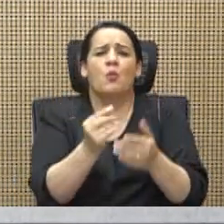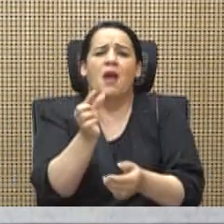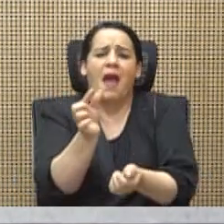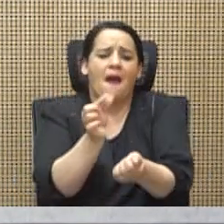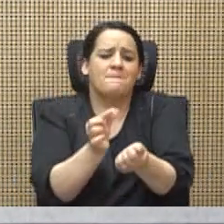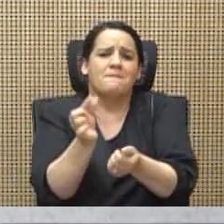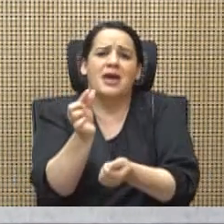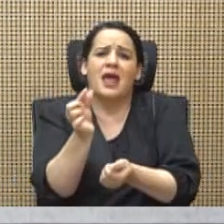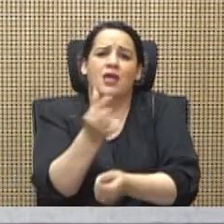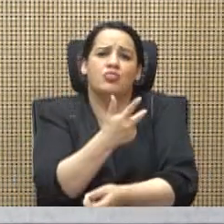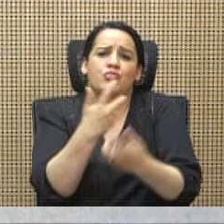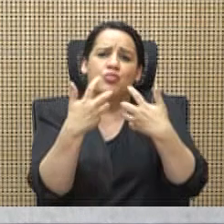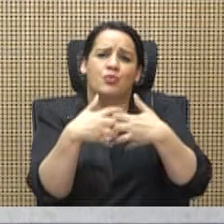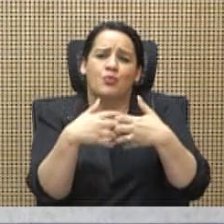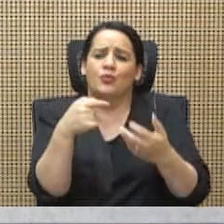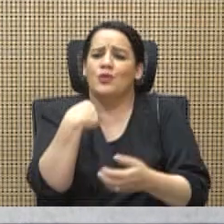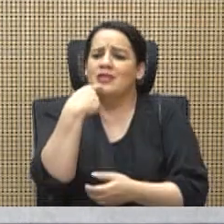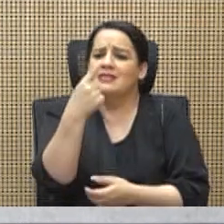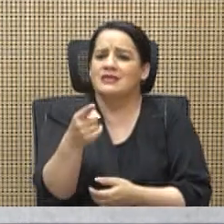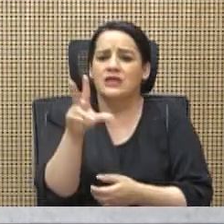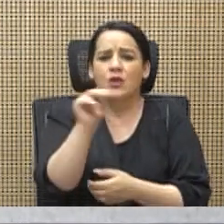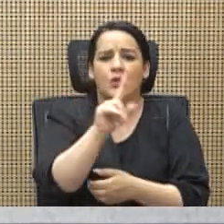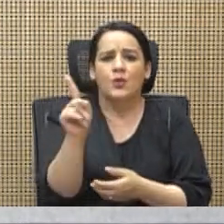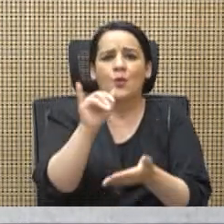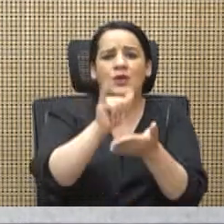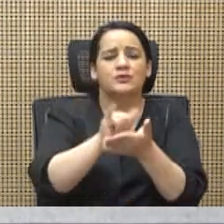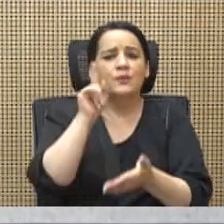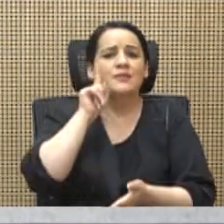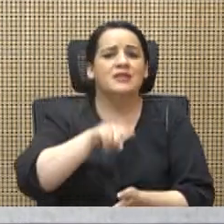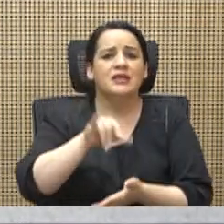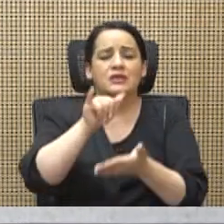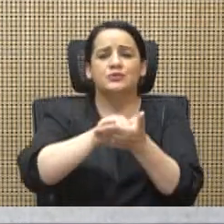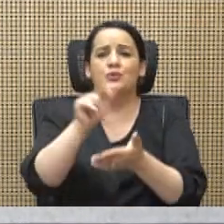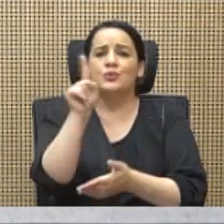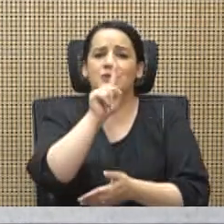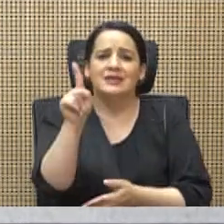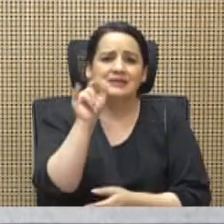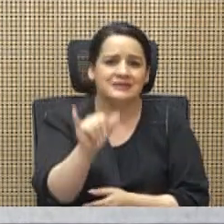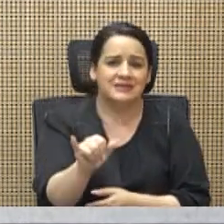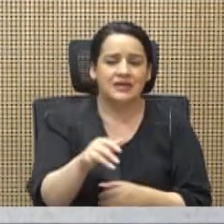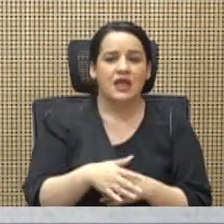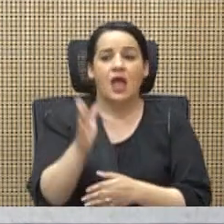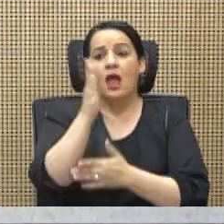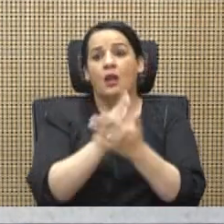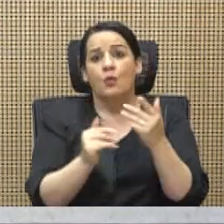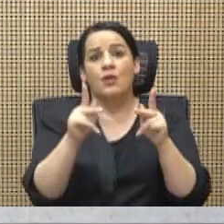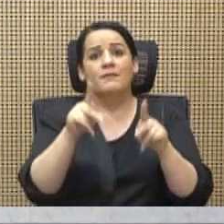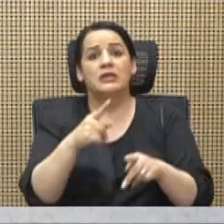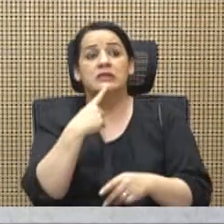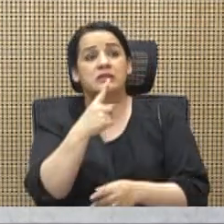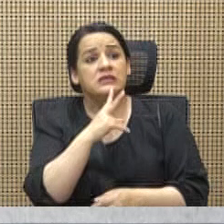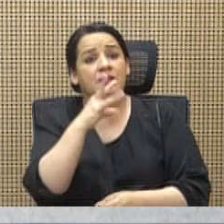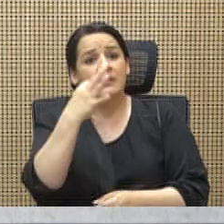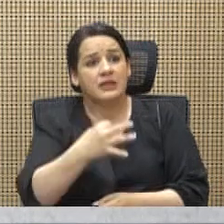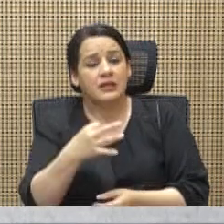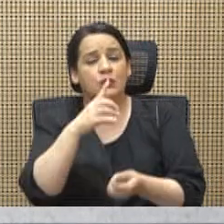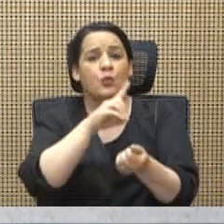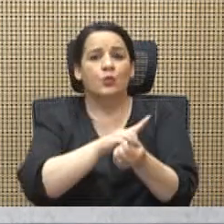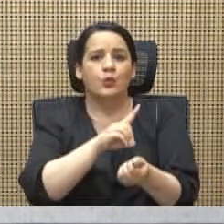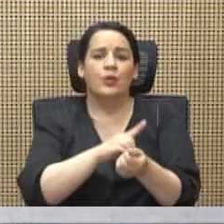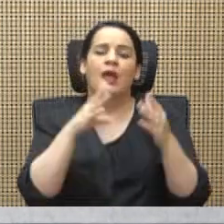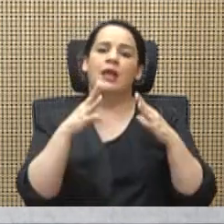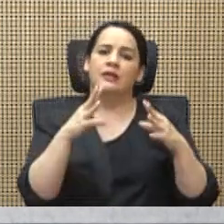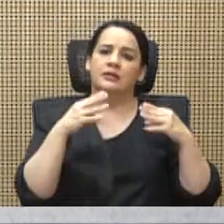uno se sienta con ellos y les dice, señores, no, esto es mentira, esto no es así. Muchos dicen, ¿de verdad, doctora? Y acceden